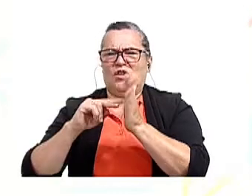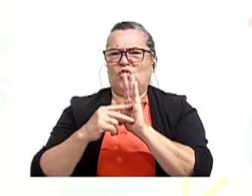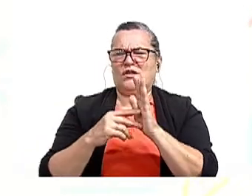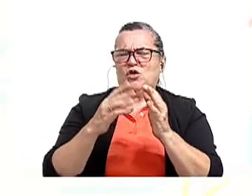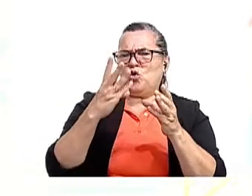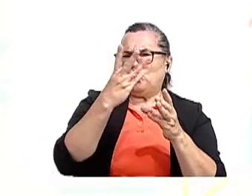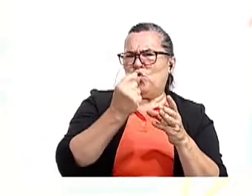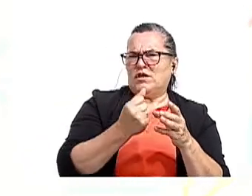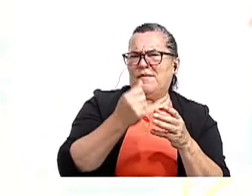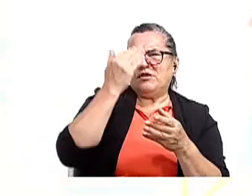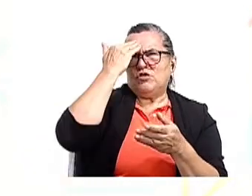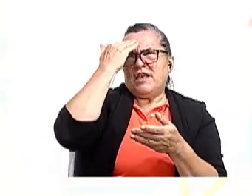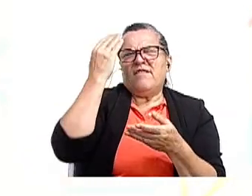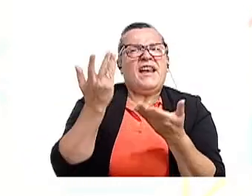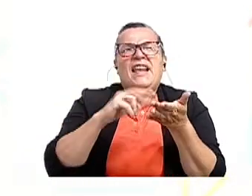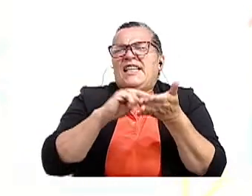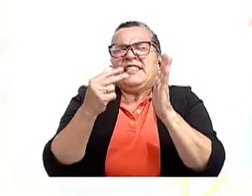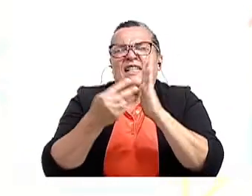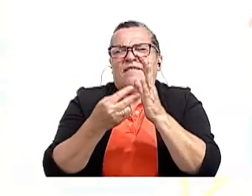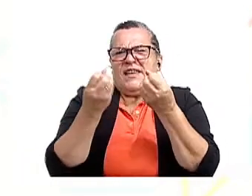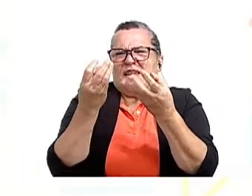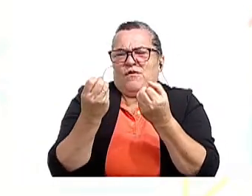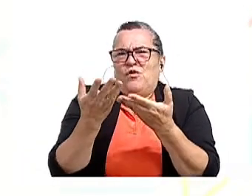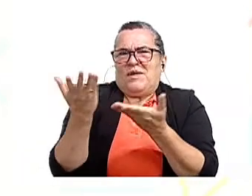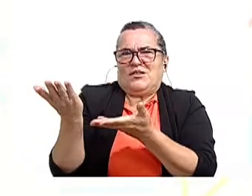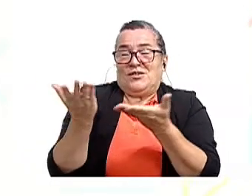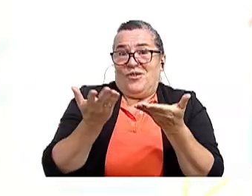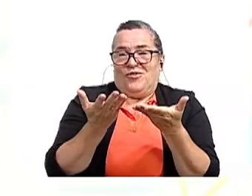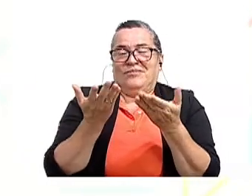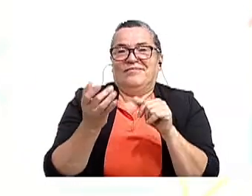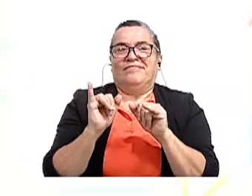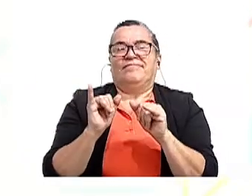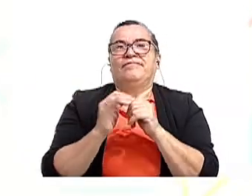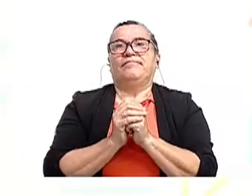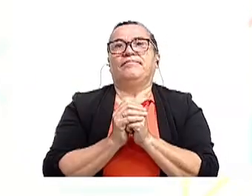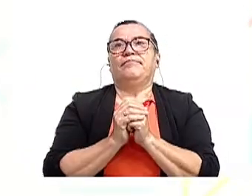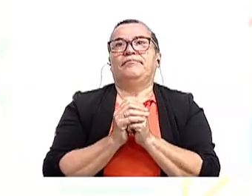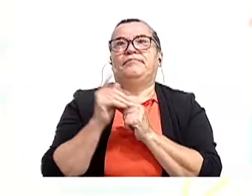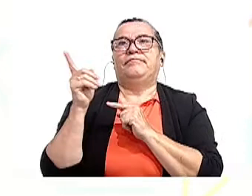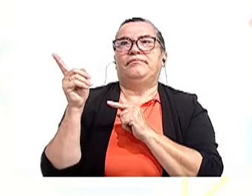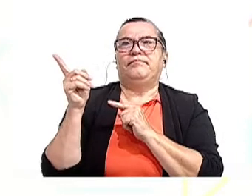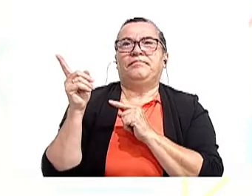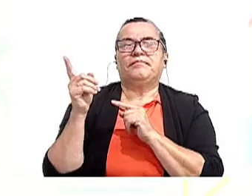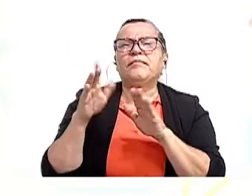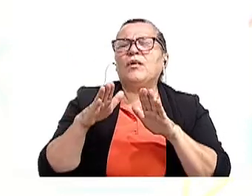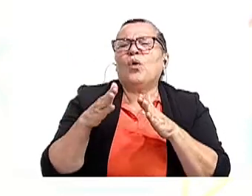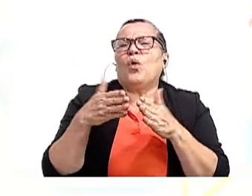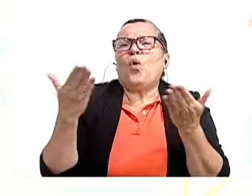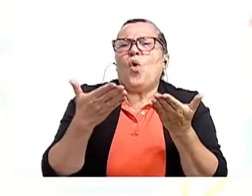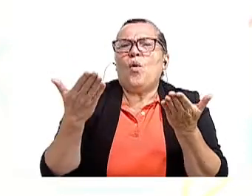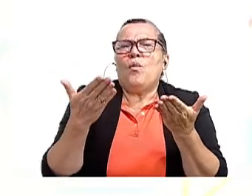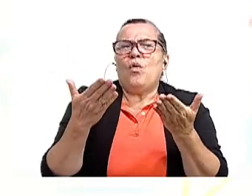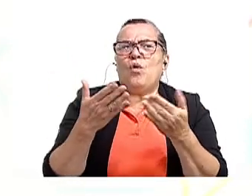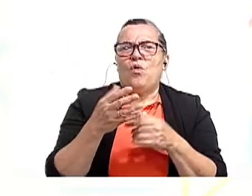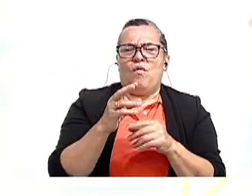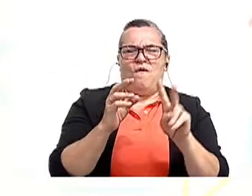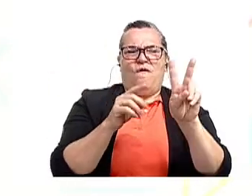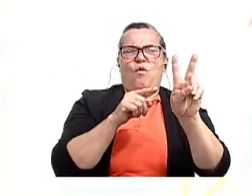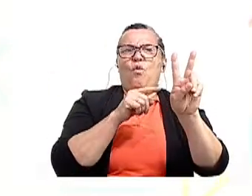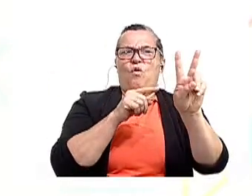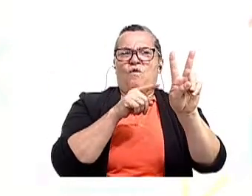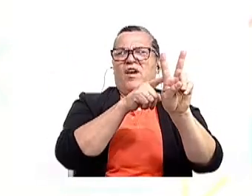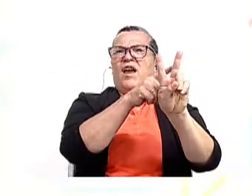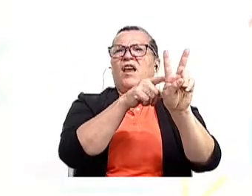interpretar los datos que obtenemos. Ahora bien, ¿cómo determinamos el valor de B?